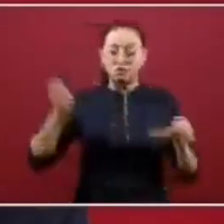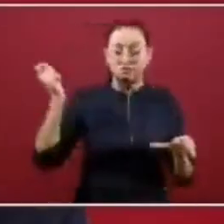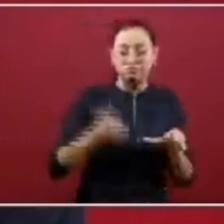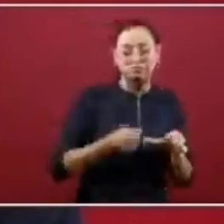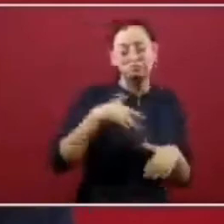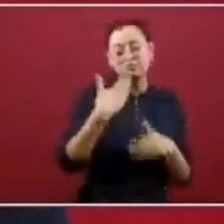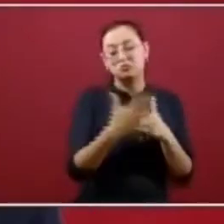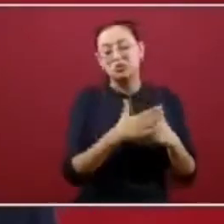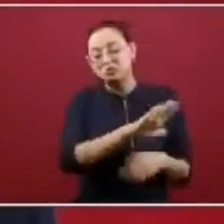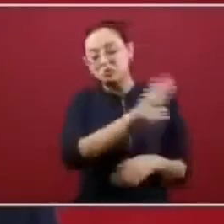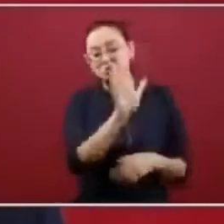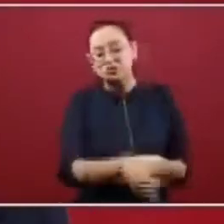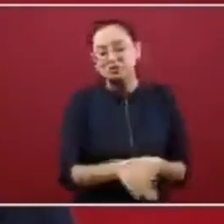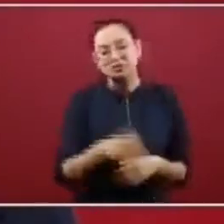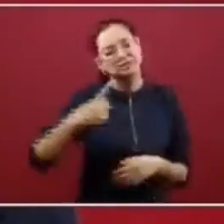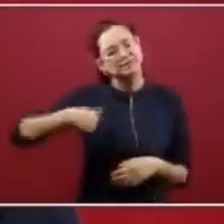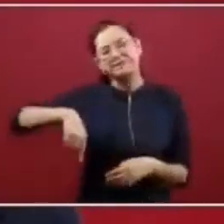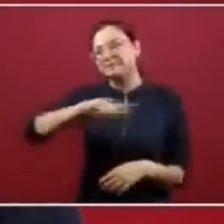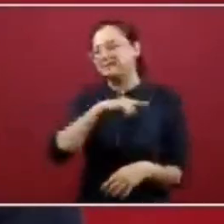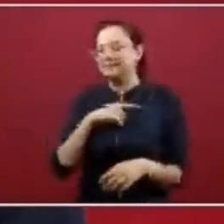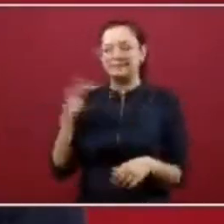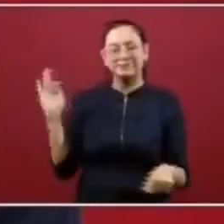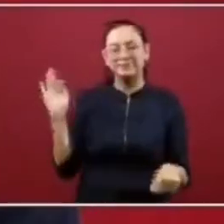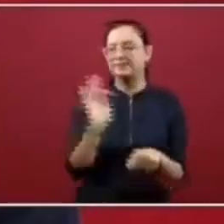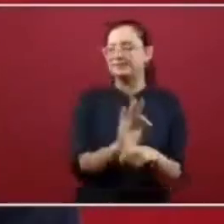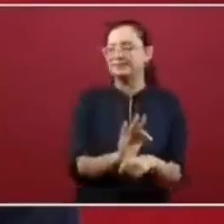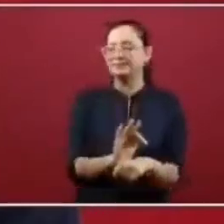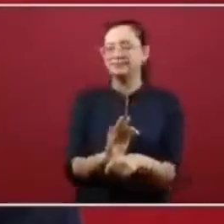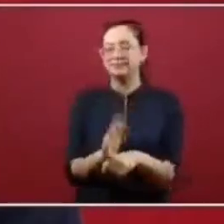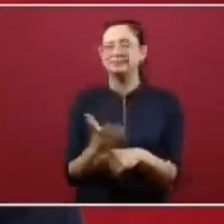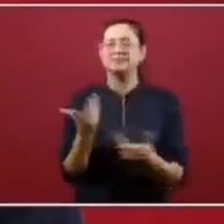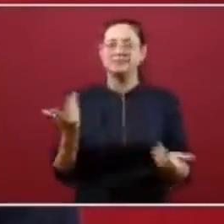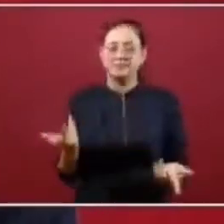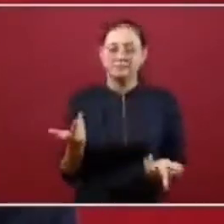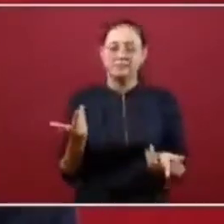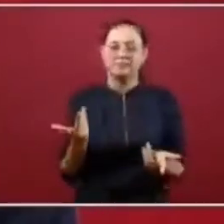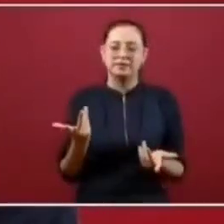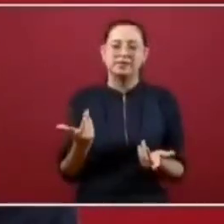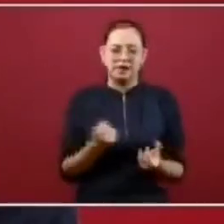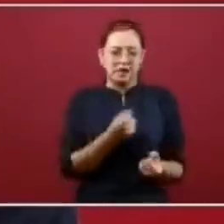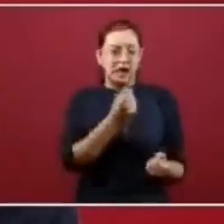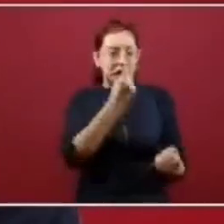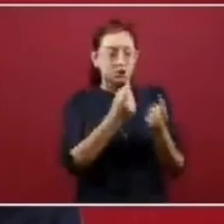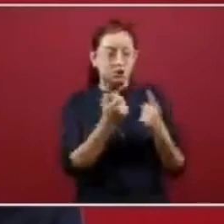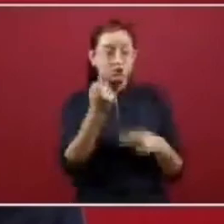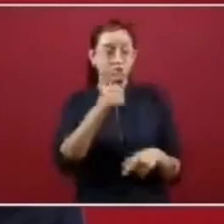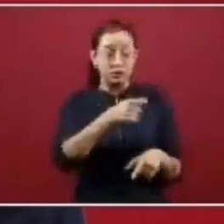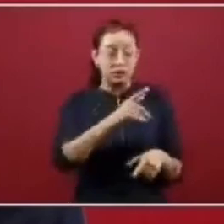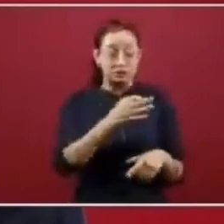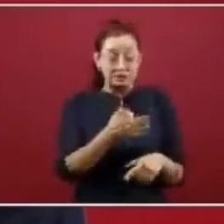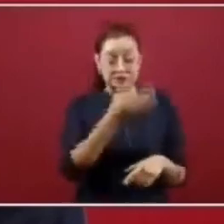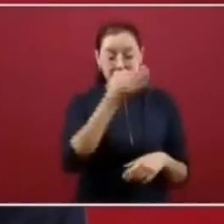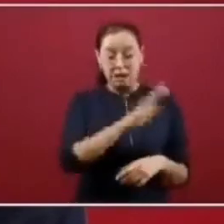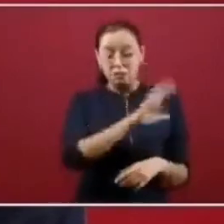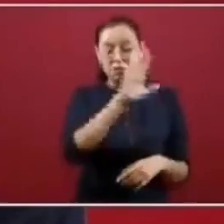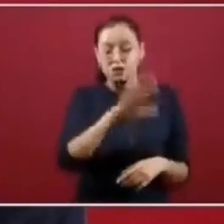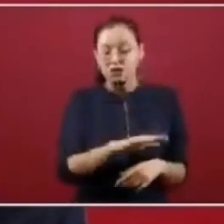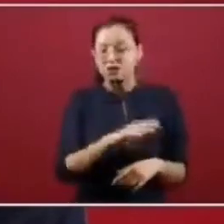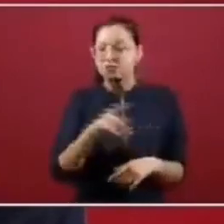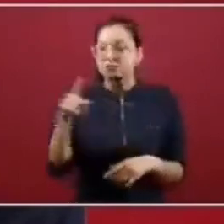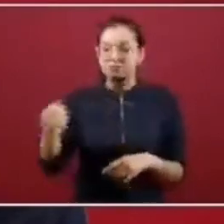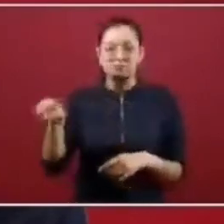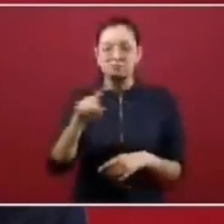habido sentencias a favor de condenados a muerte. En algunos